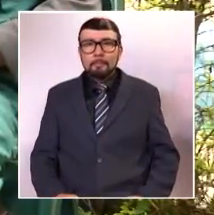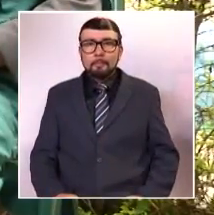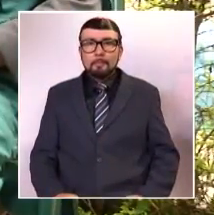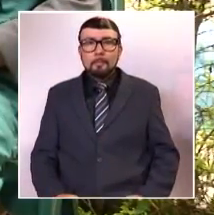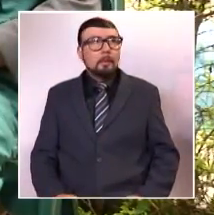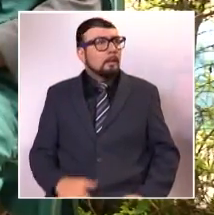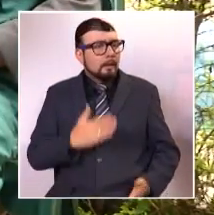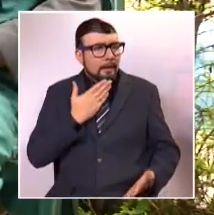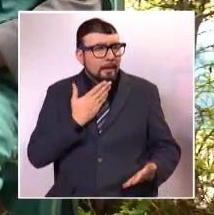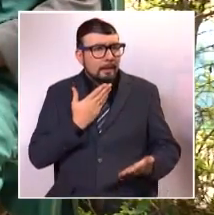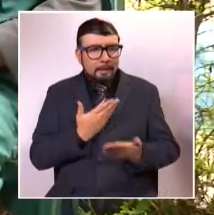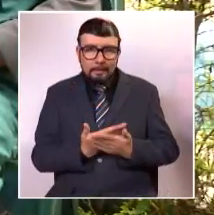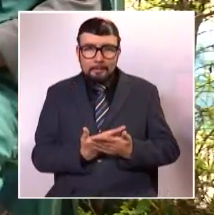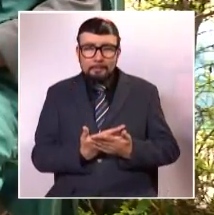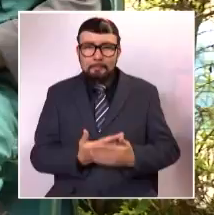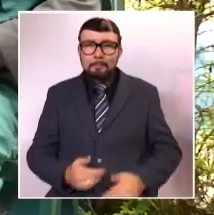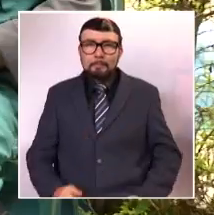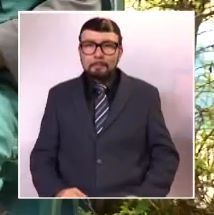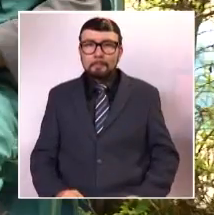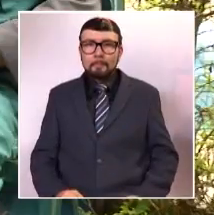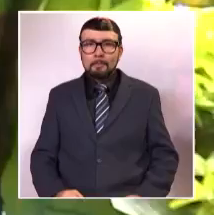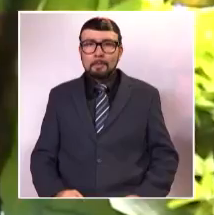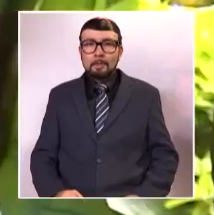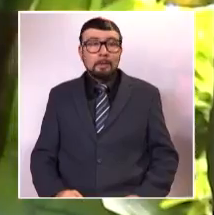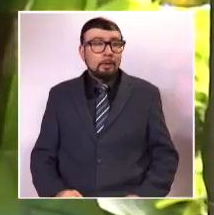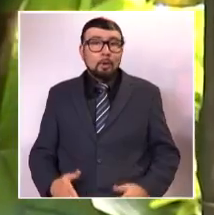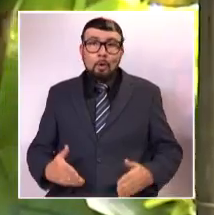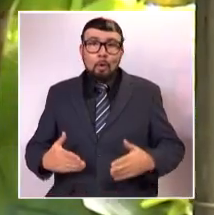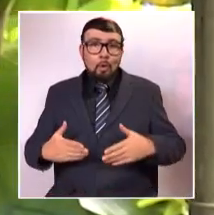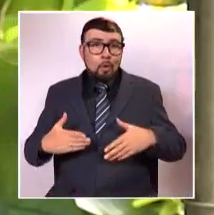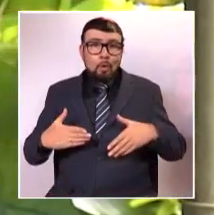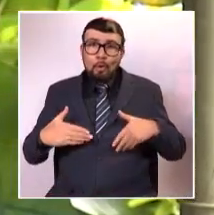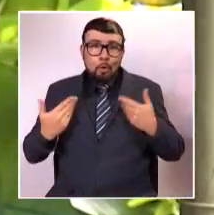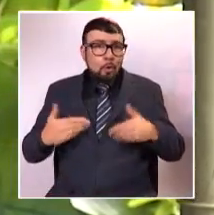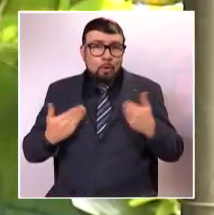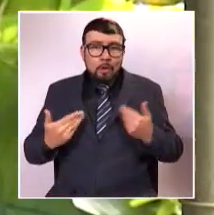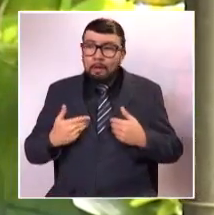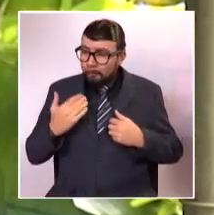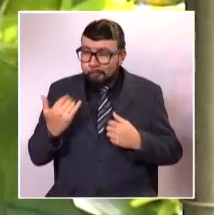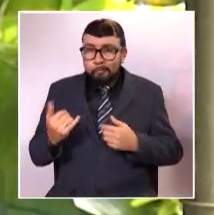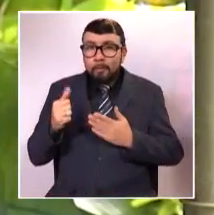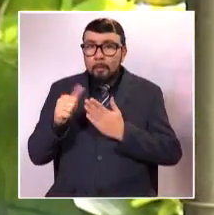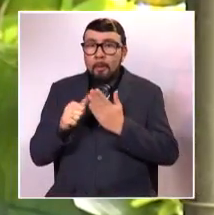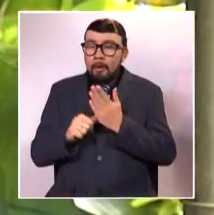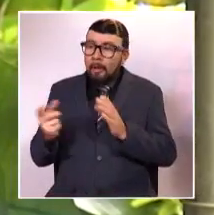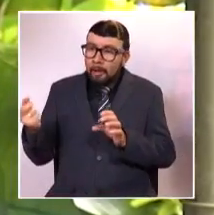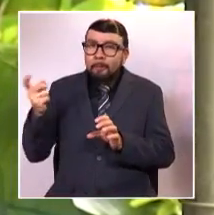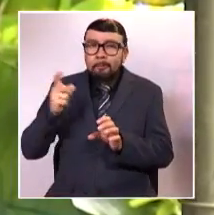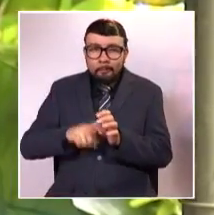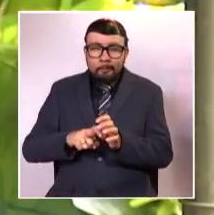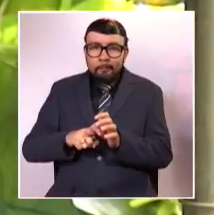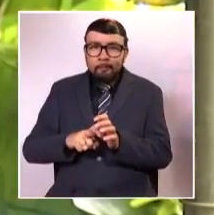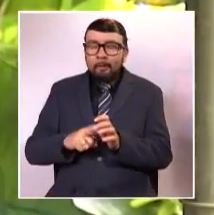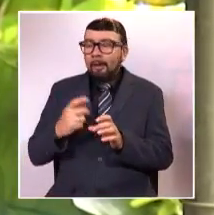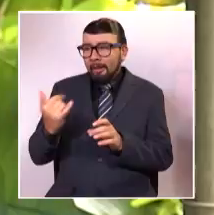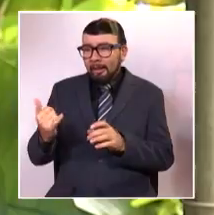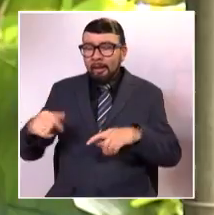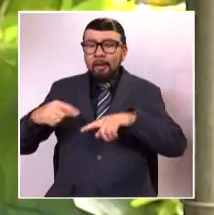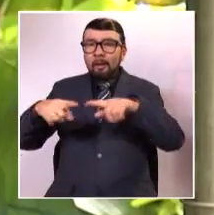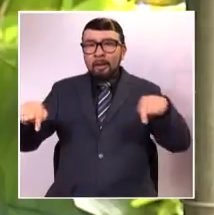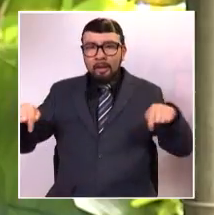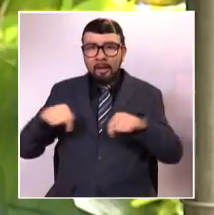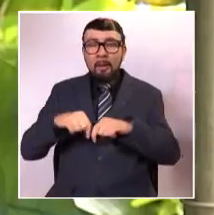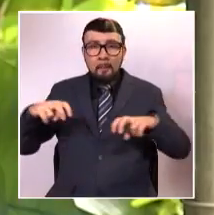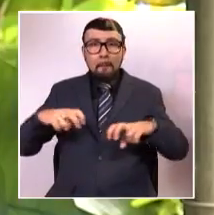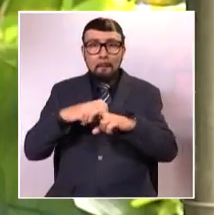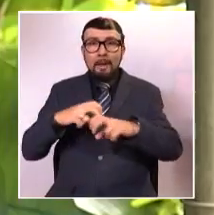Muchas gracias y de nuevo pues muy contento de estar en el programa y estar en el Parque de la Salud